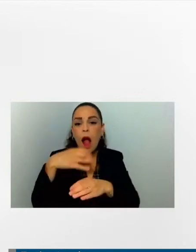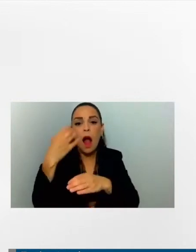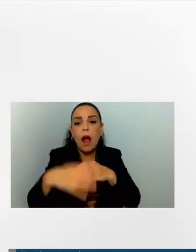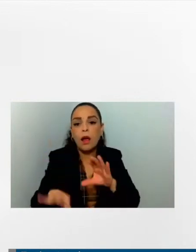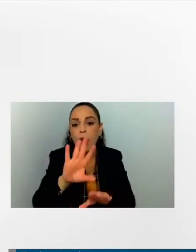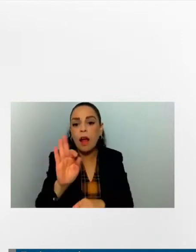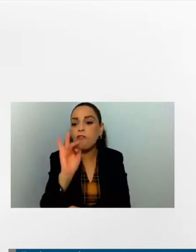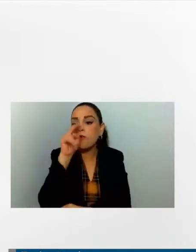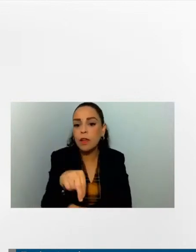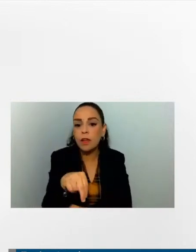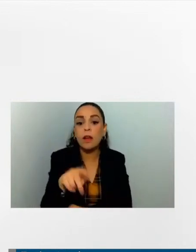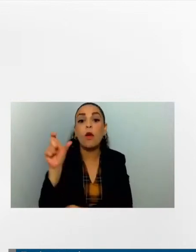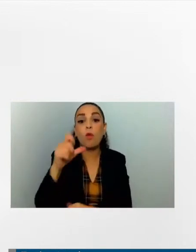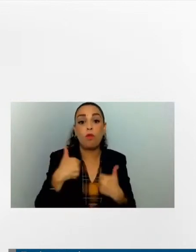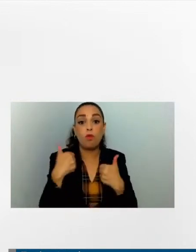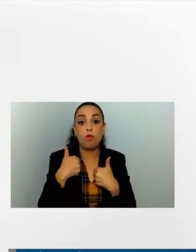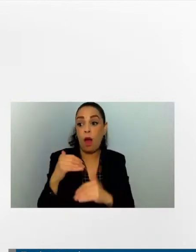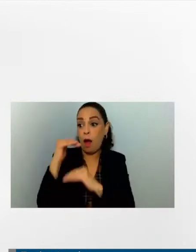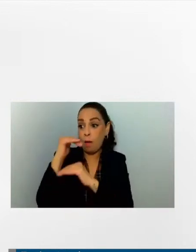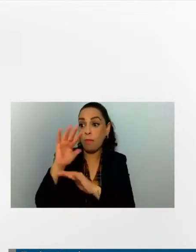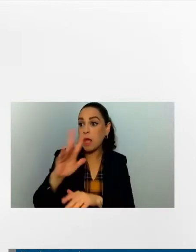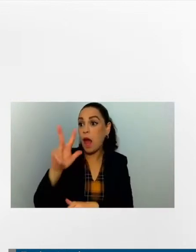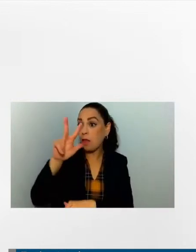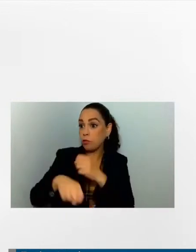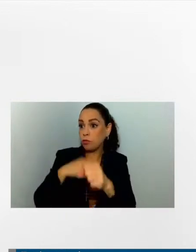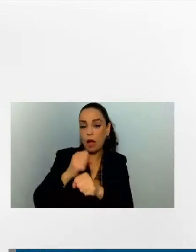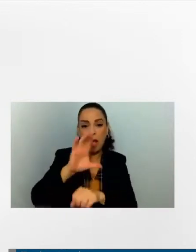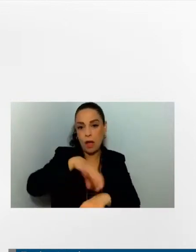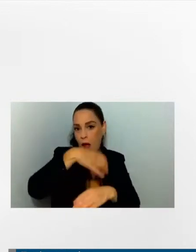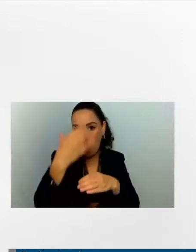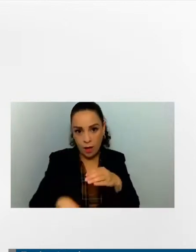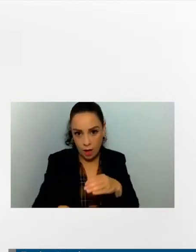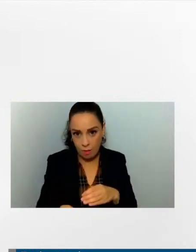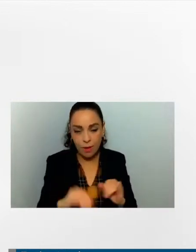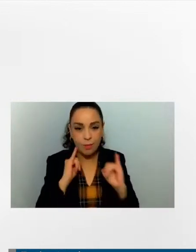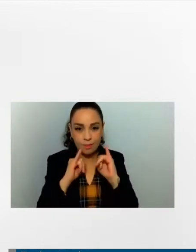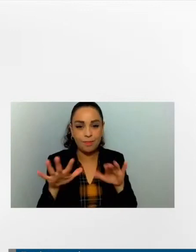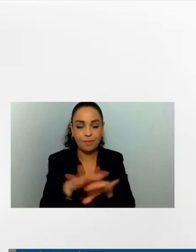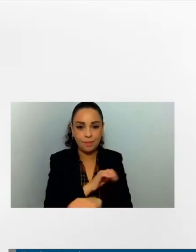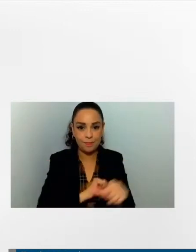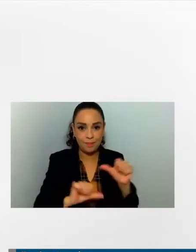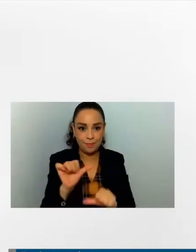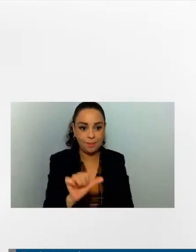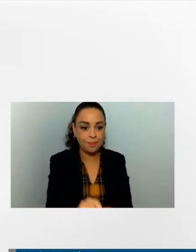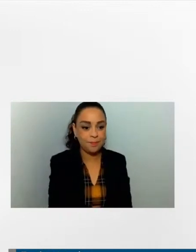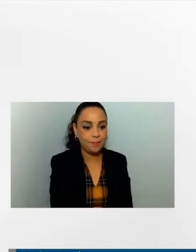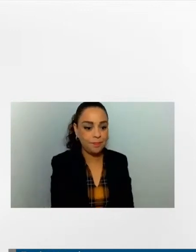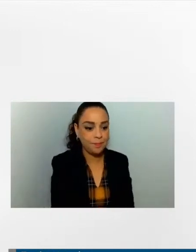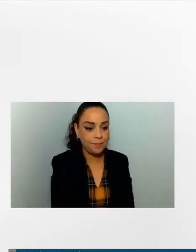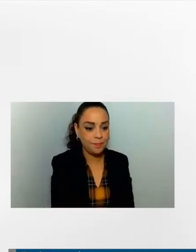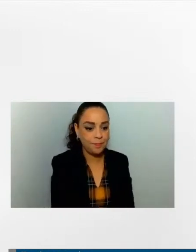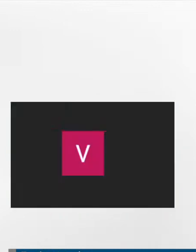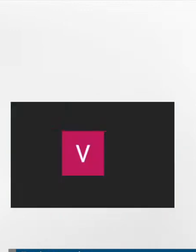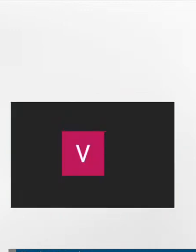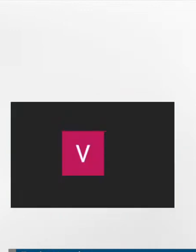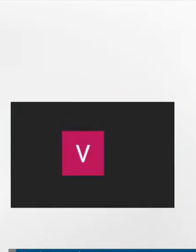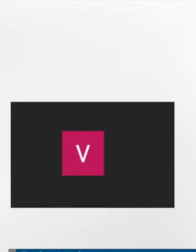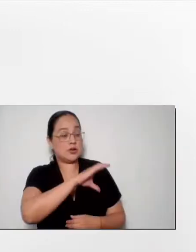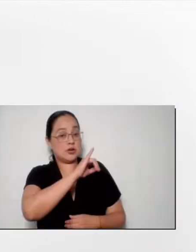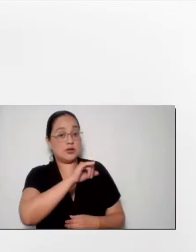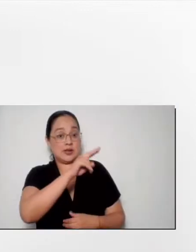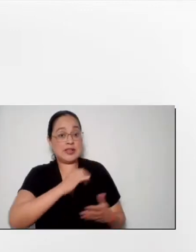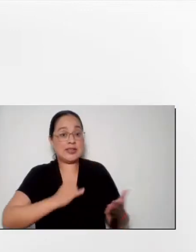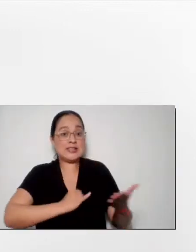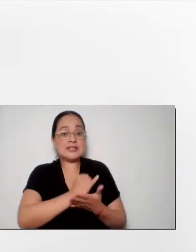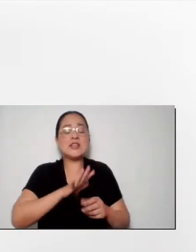cumplen 18 años, ¿no? Y entonces, pues la Corte nos dijo, no acaba en ese momento, ¿no? Pues